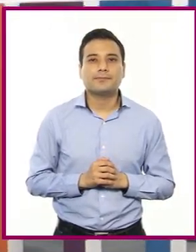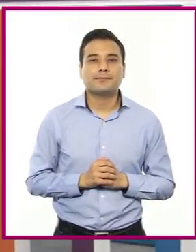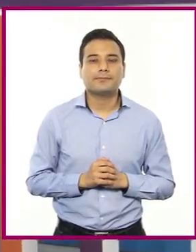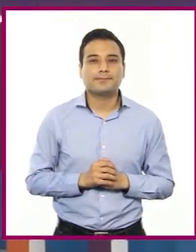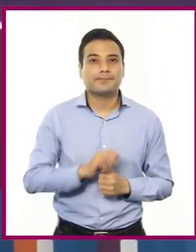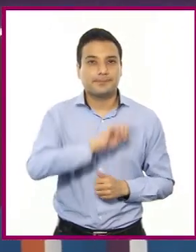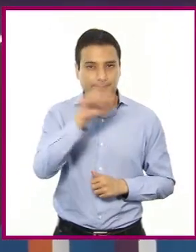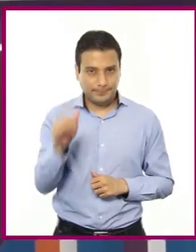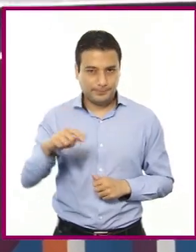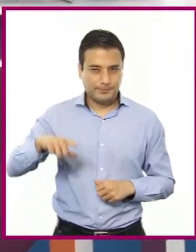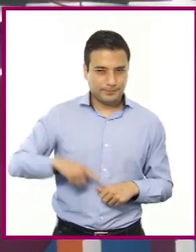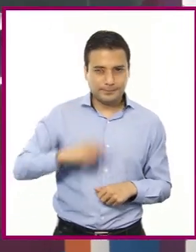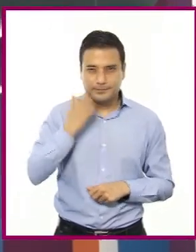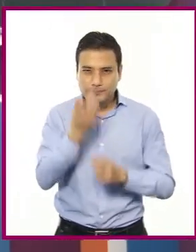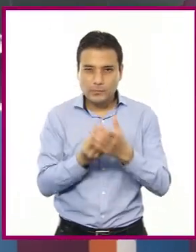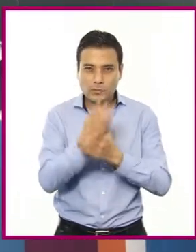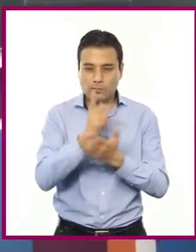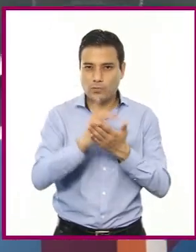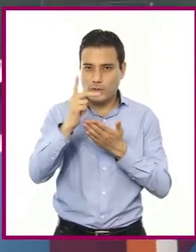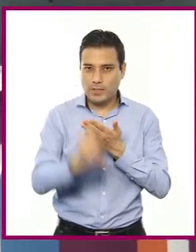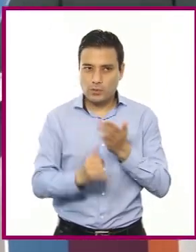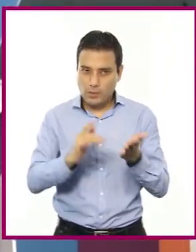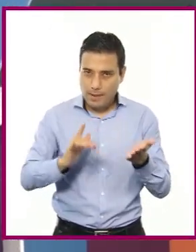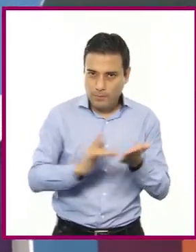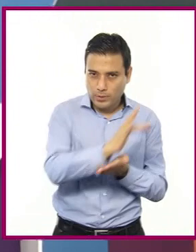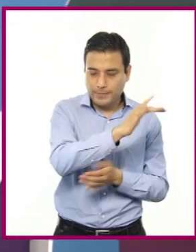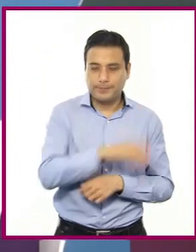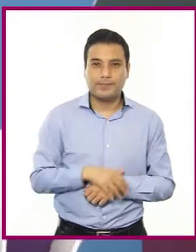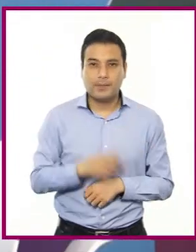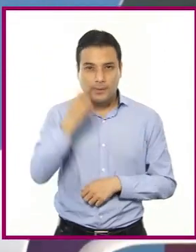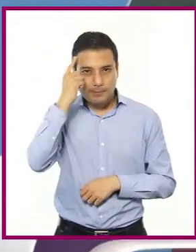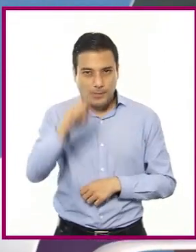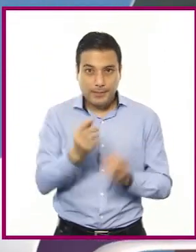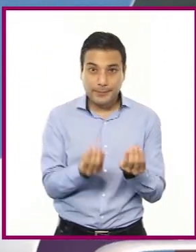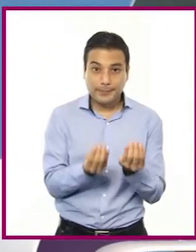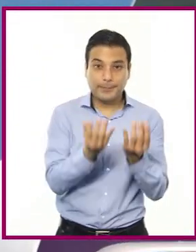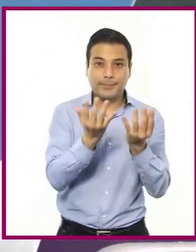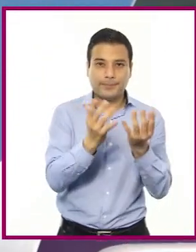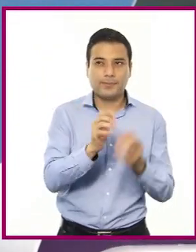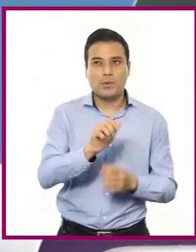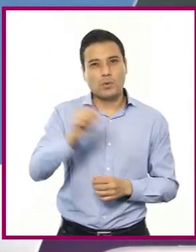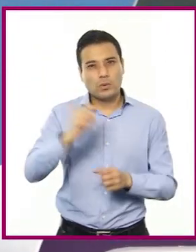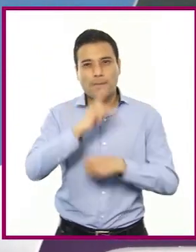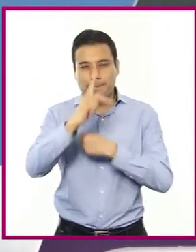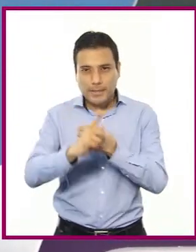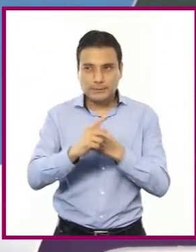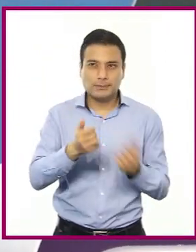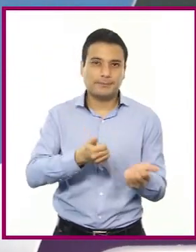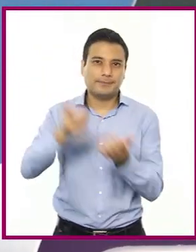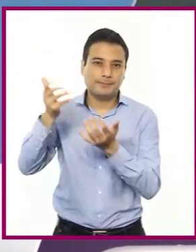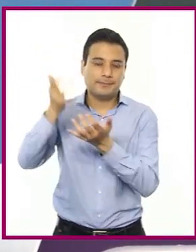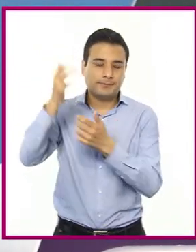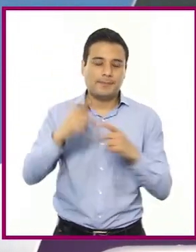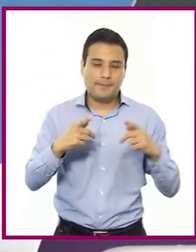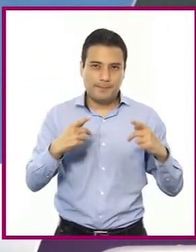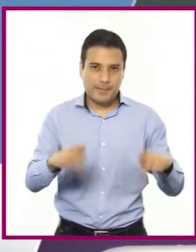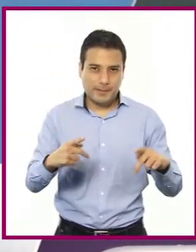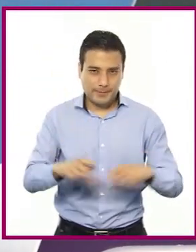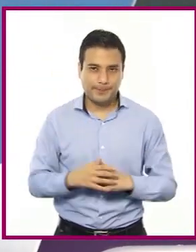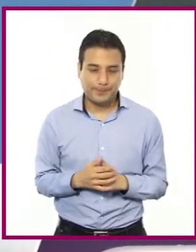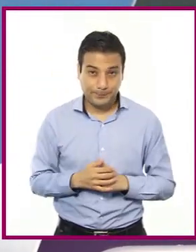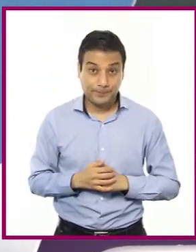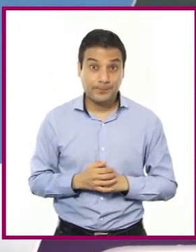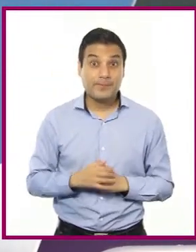proyecto agrario, con tendencia a la exportación y la búsqueda de nuevos mercados internacionales. Sin